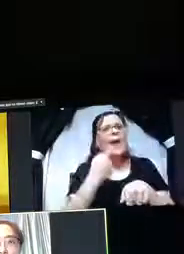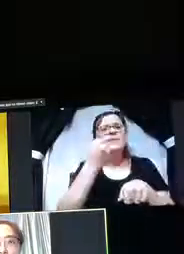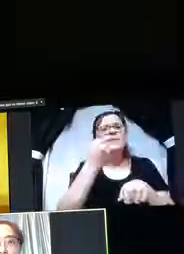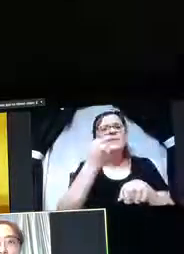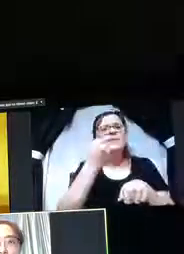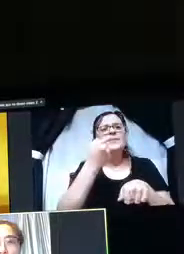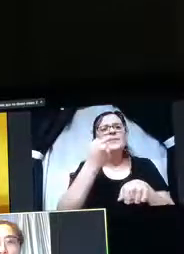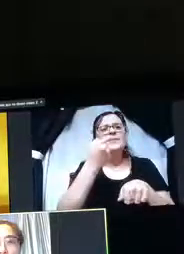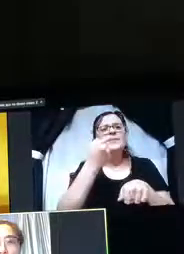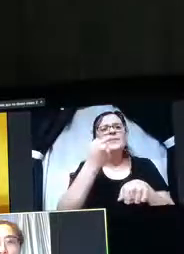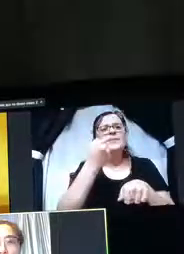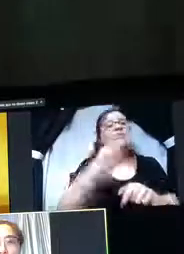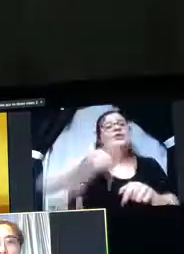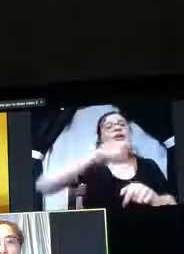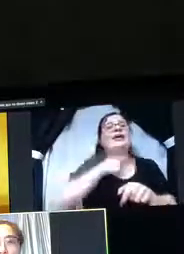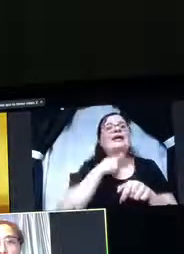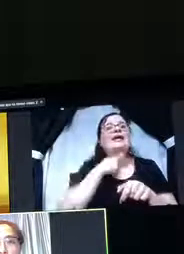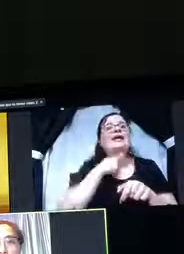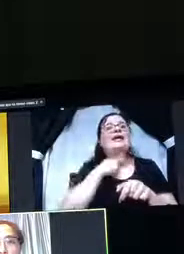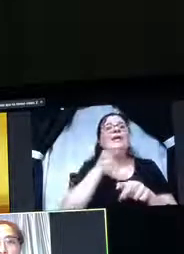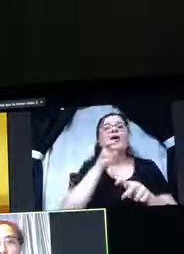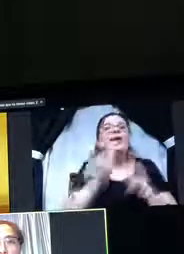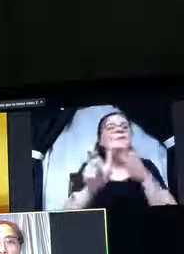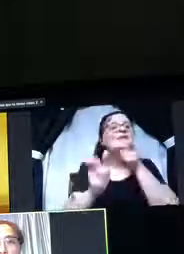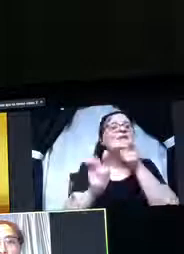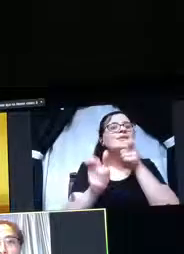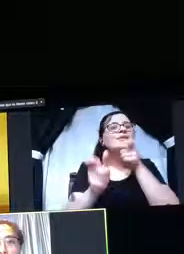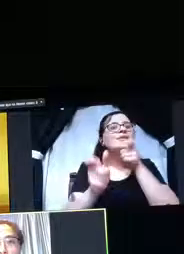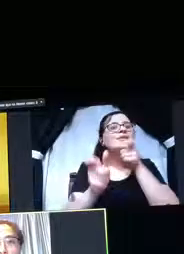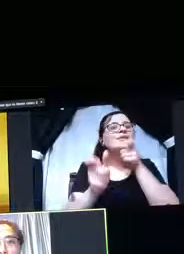aprovechamos y tratamos de responder todas.